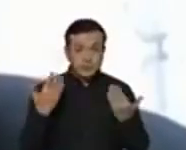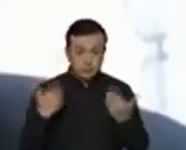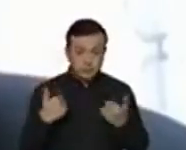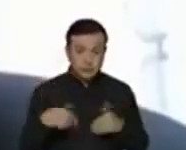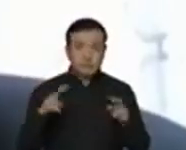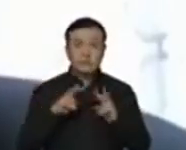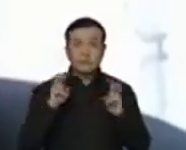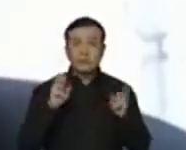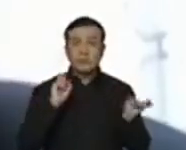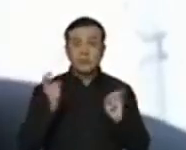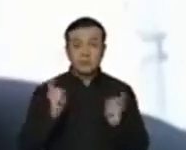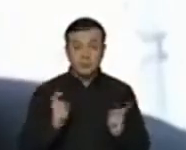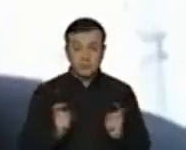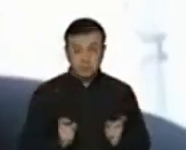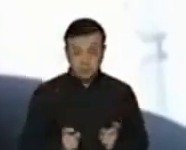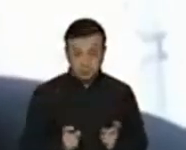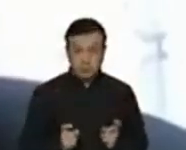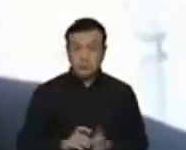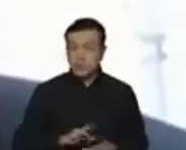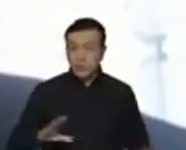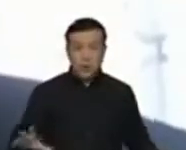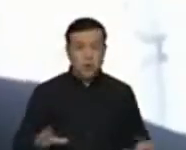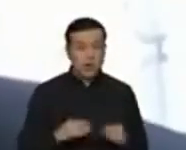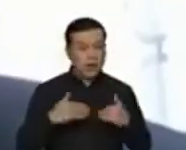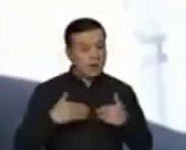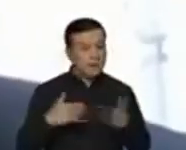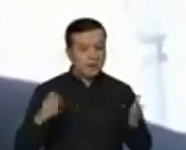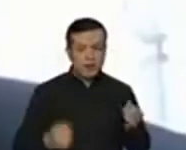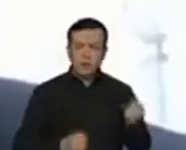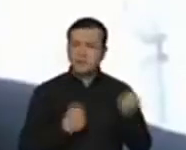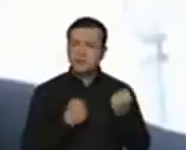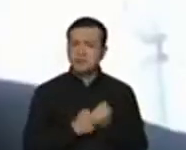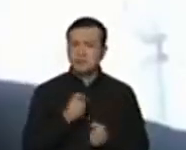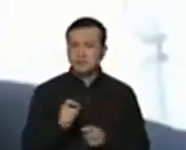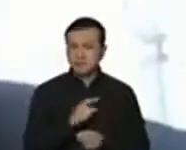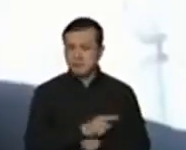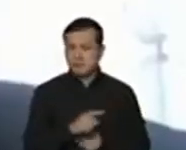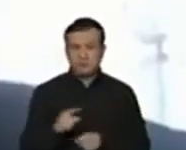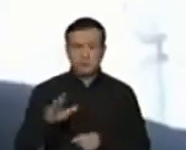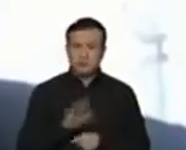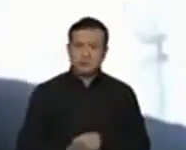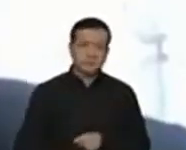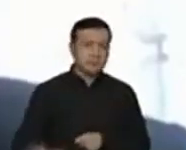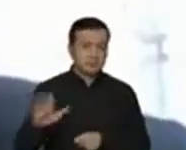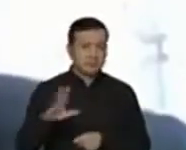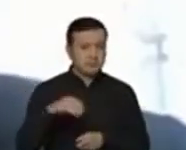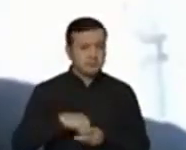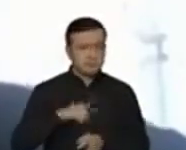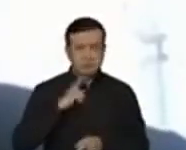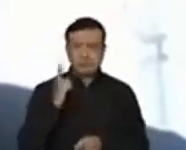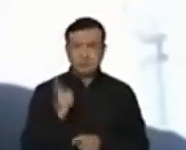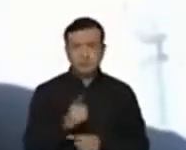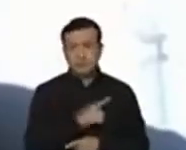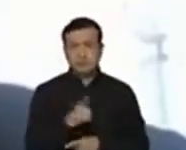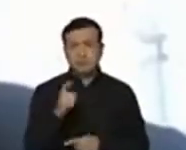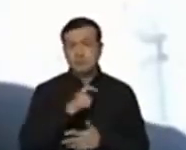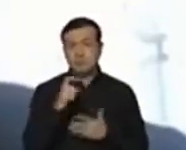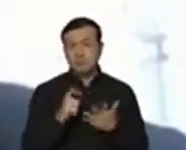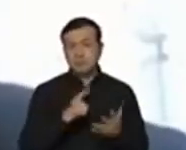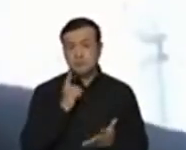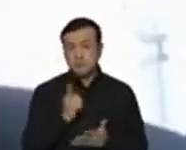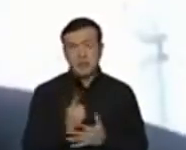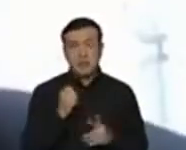de reestructuración. Es decir, estamos abiertos a apoyar al cliente de todos los sectores que tengan la necesidad. Obviamente es